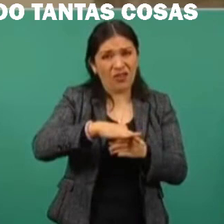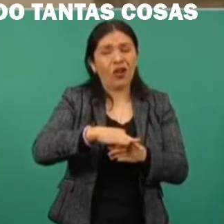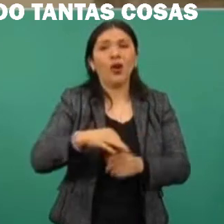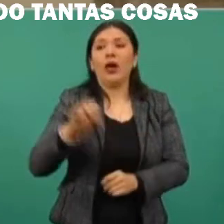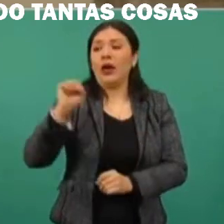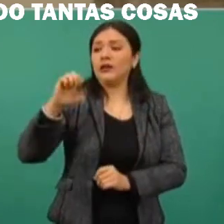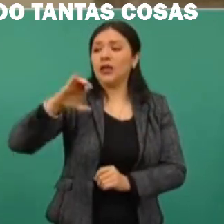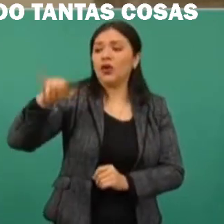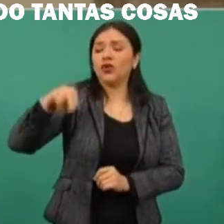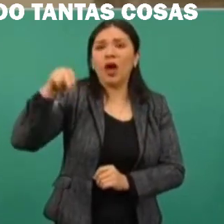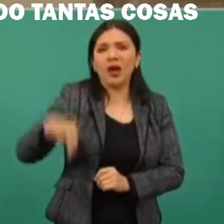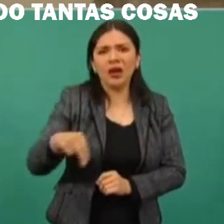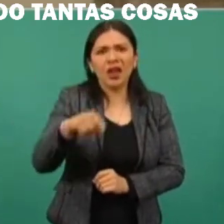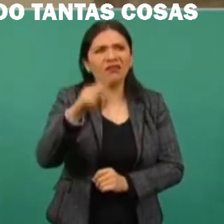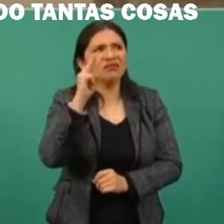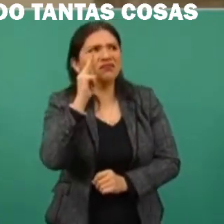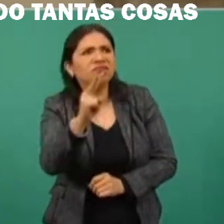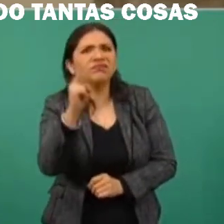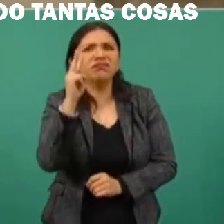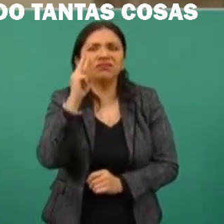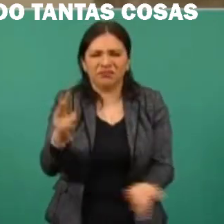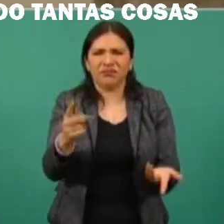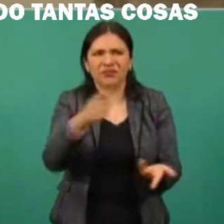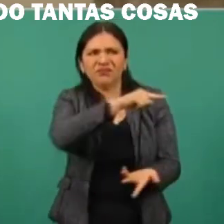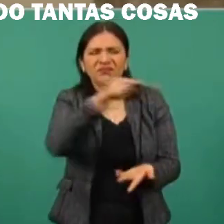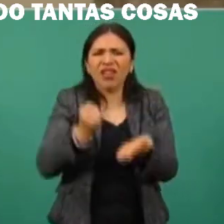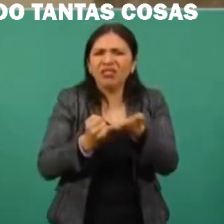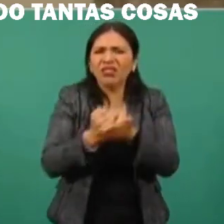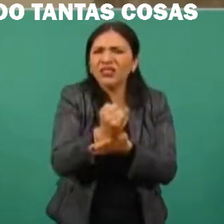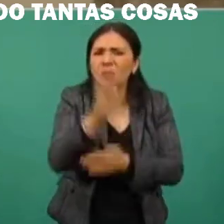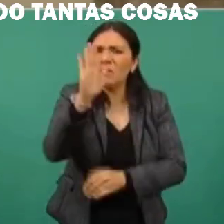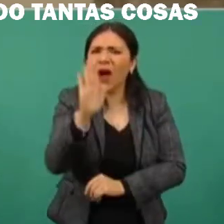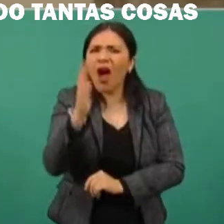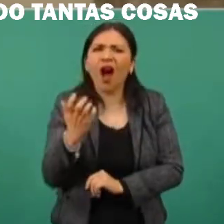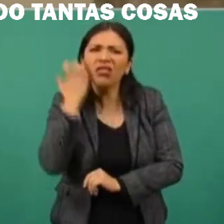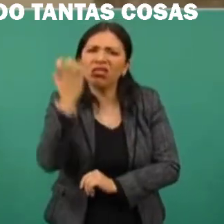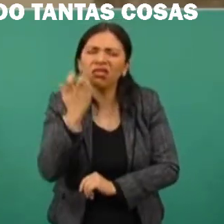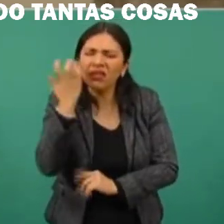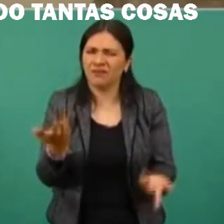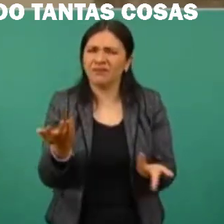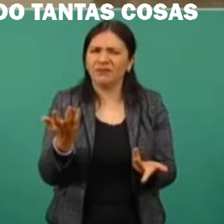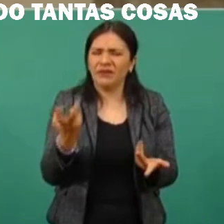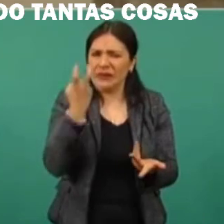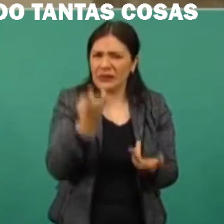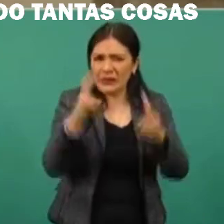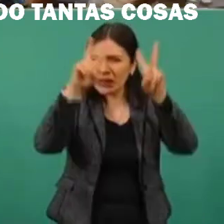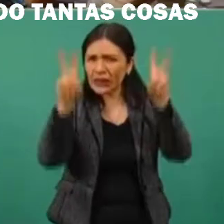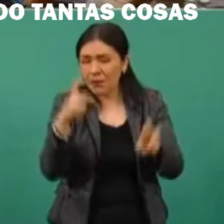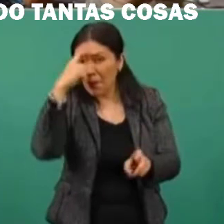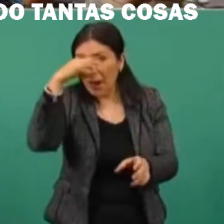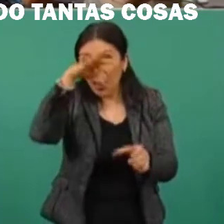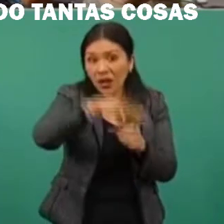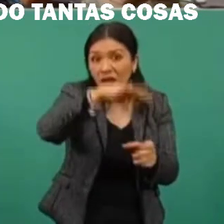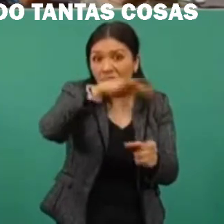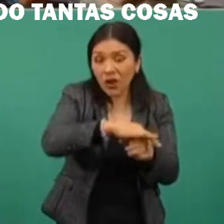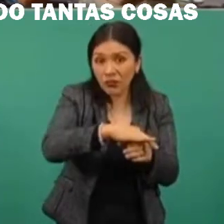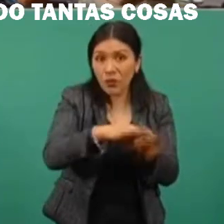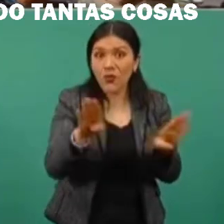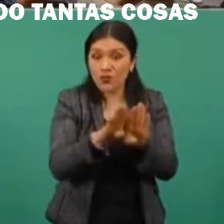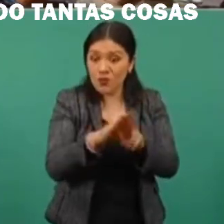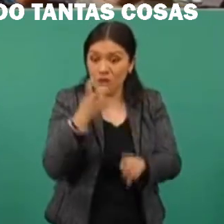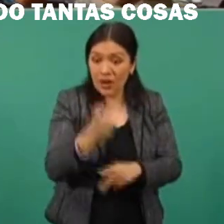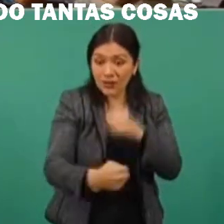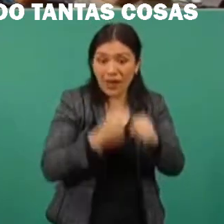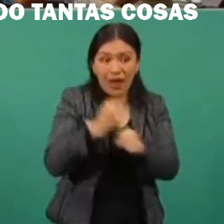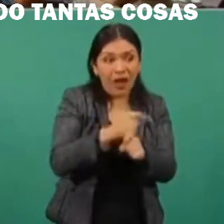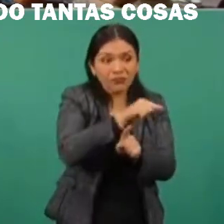Corte, presidente, cuando hemos visto decisiones arbitrarias y más en materia electoral como en este año